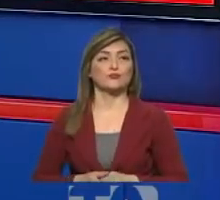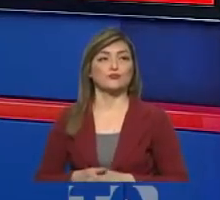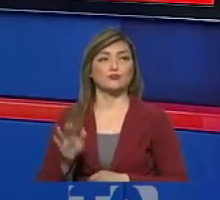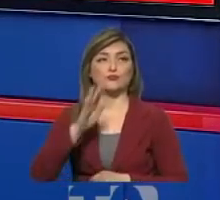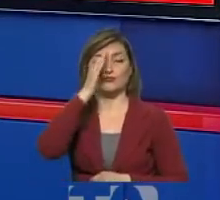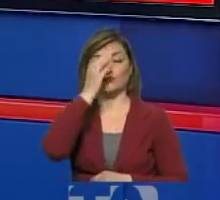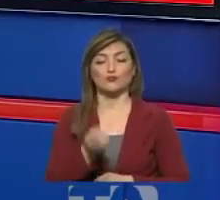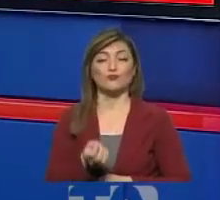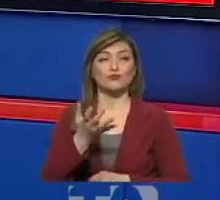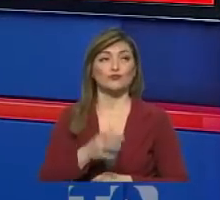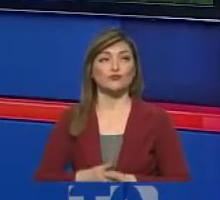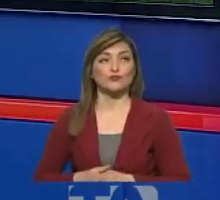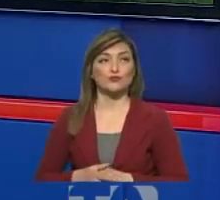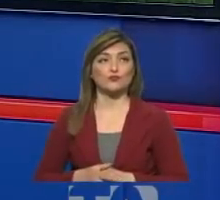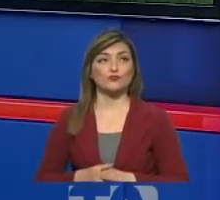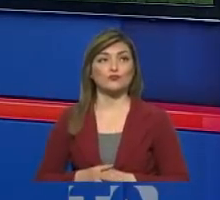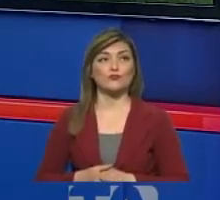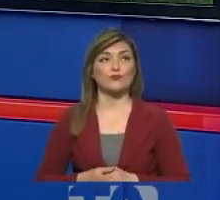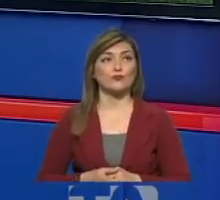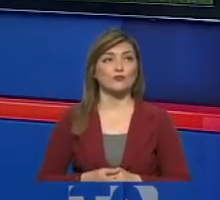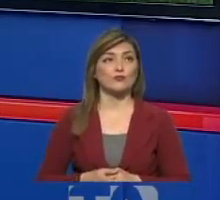Fer, buenos días, cuéntanos.